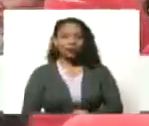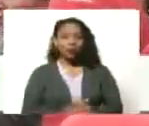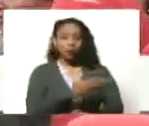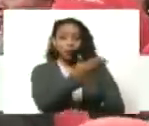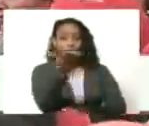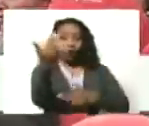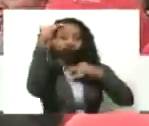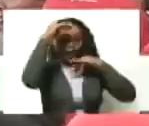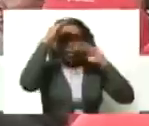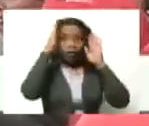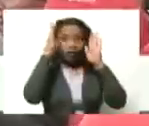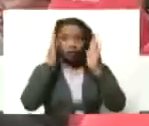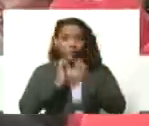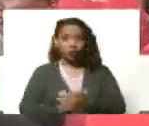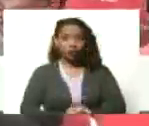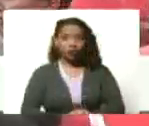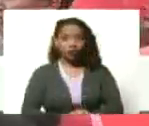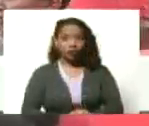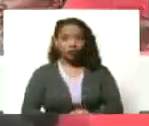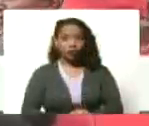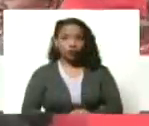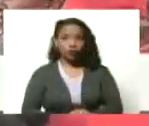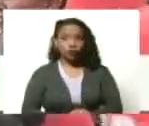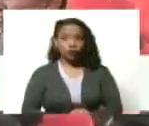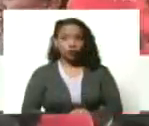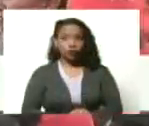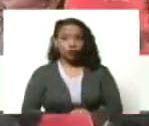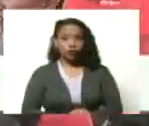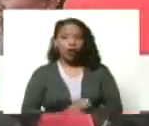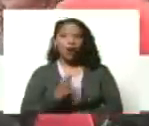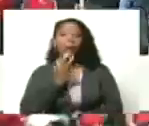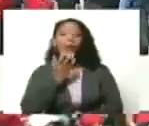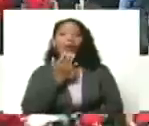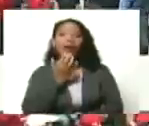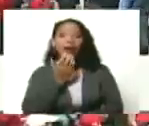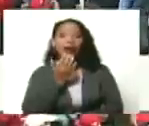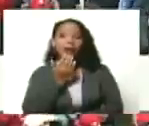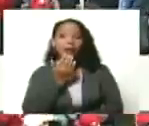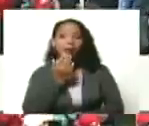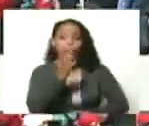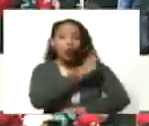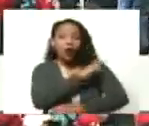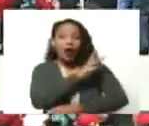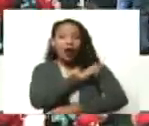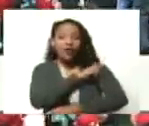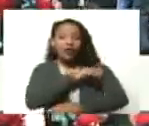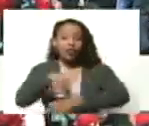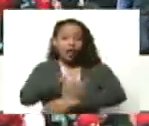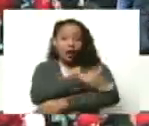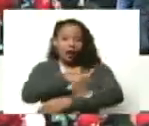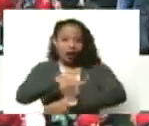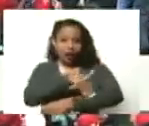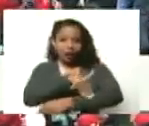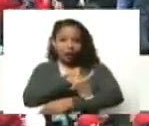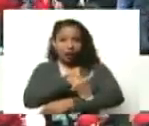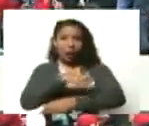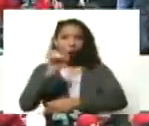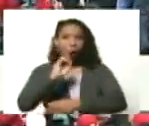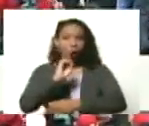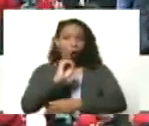escuchen, escuchen. Si un jefe de calle, si un jefe de